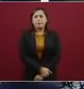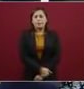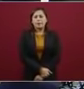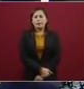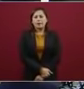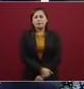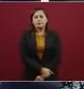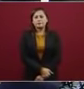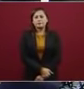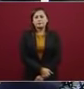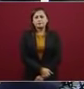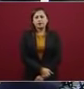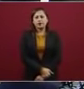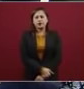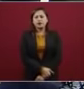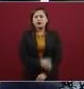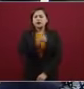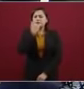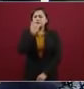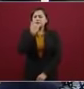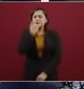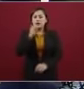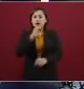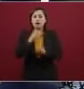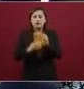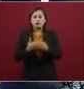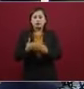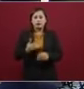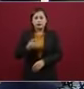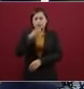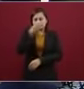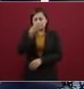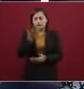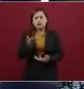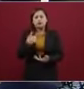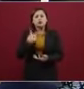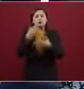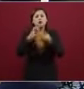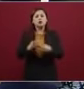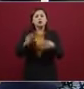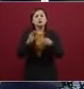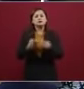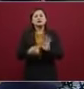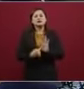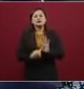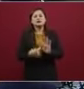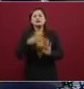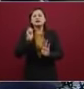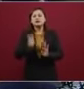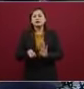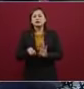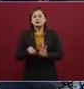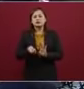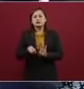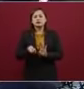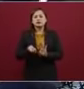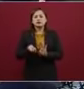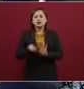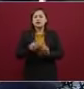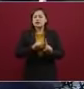Antes de concluir, quisiera presentar a ustedes los resultados de las